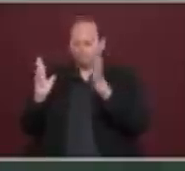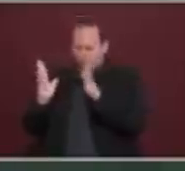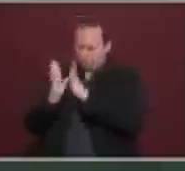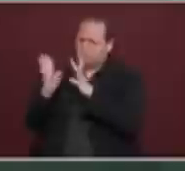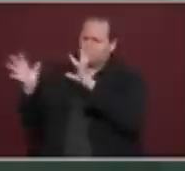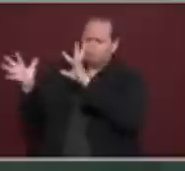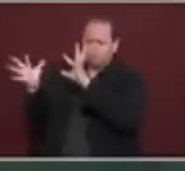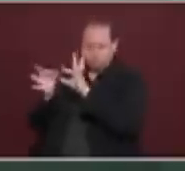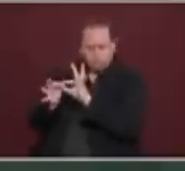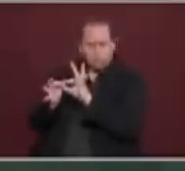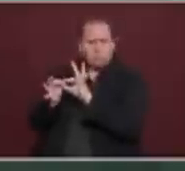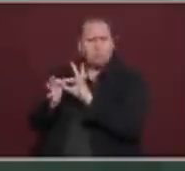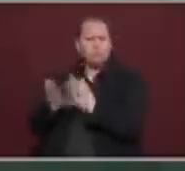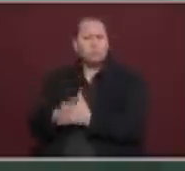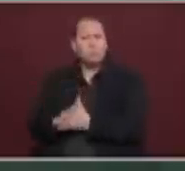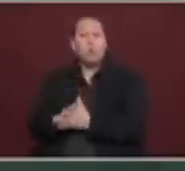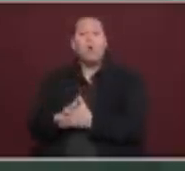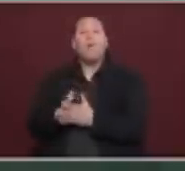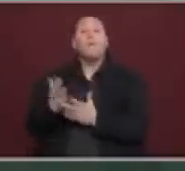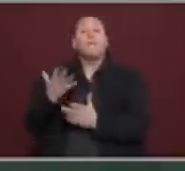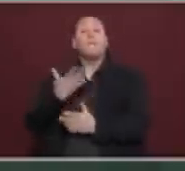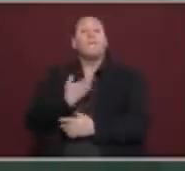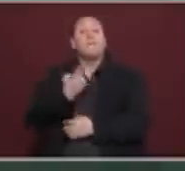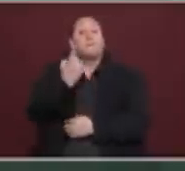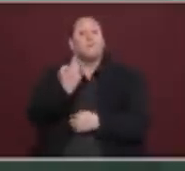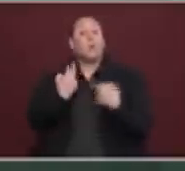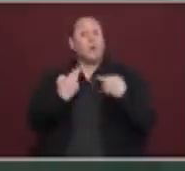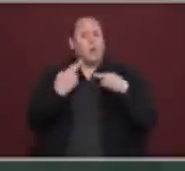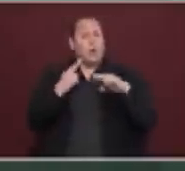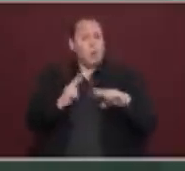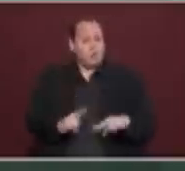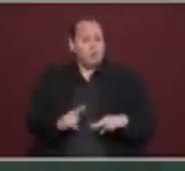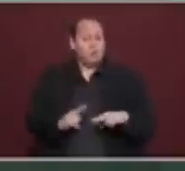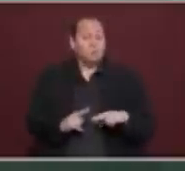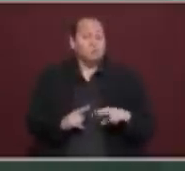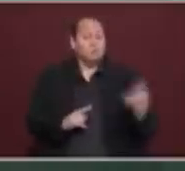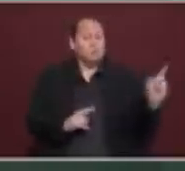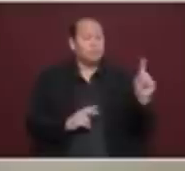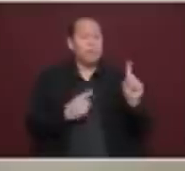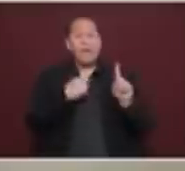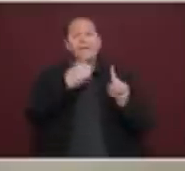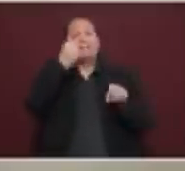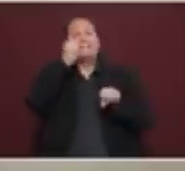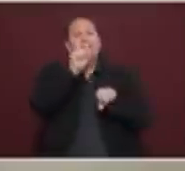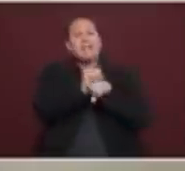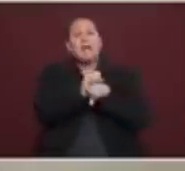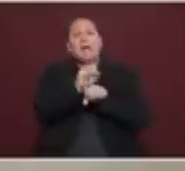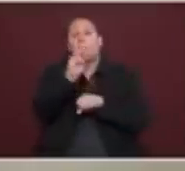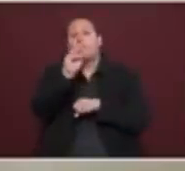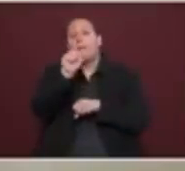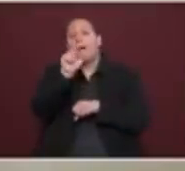un representante de la secretaría de marina